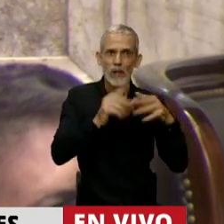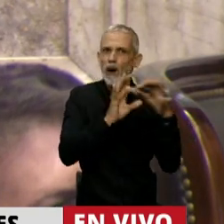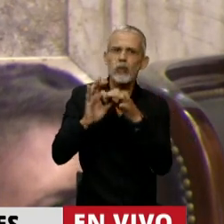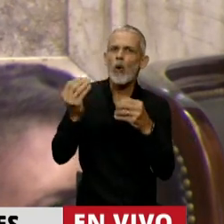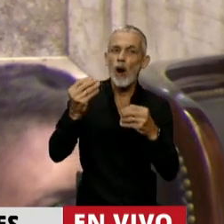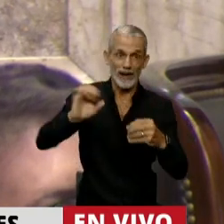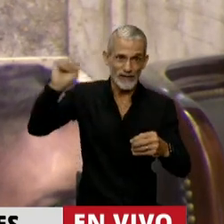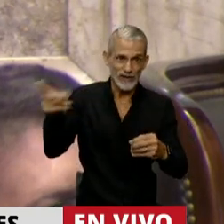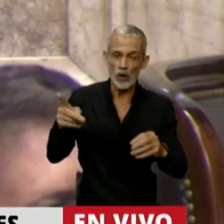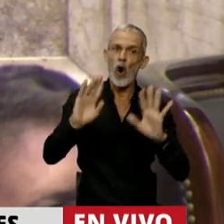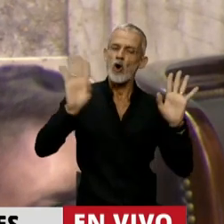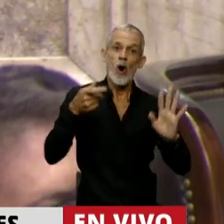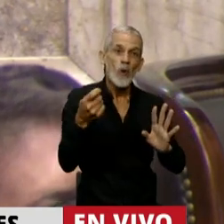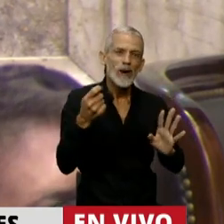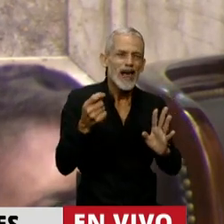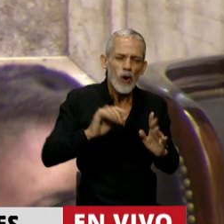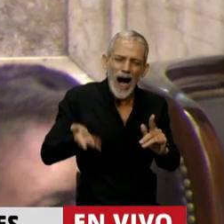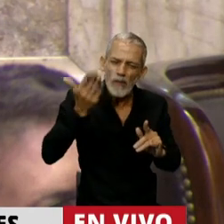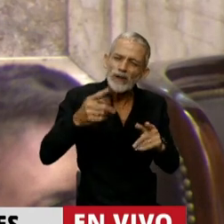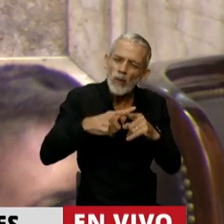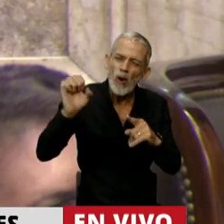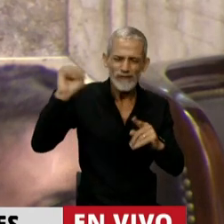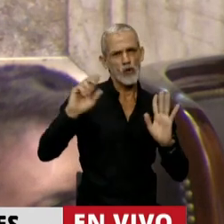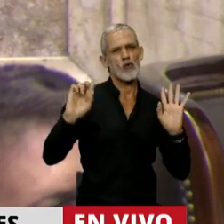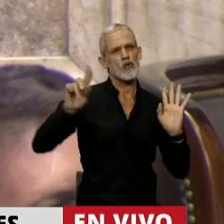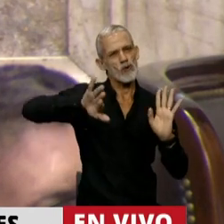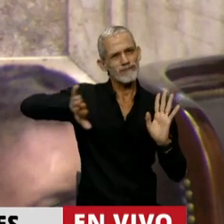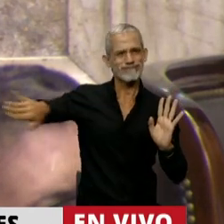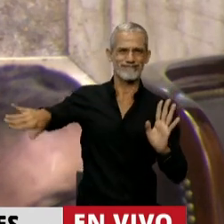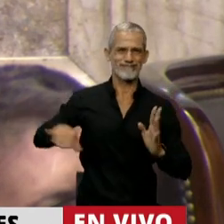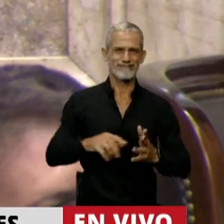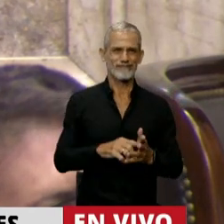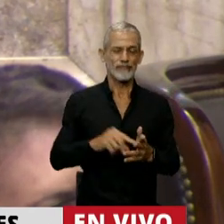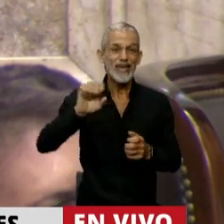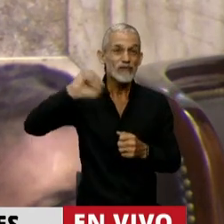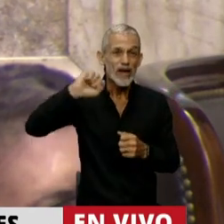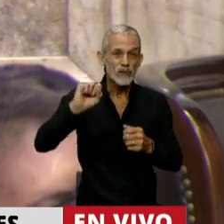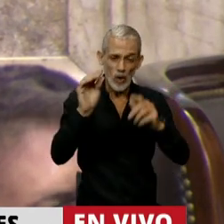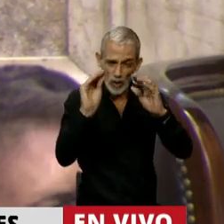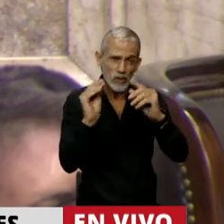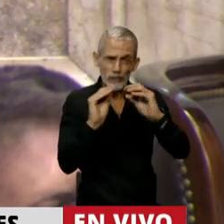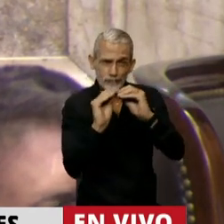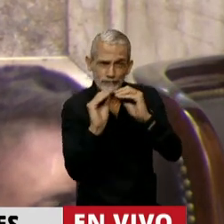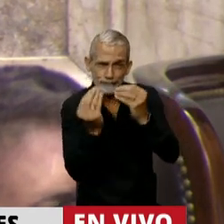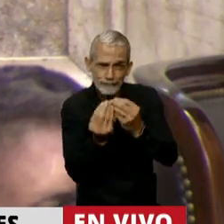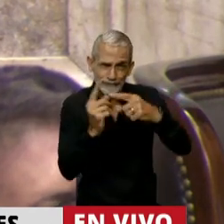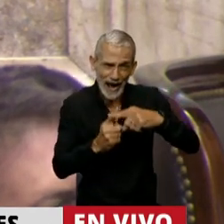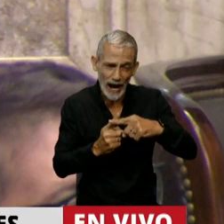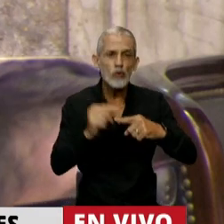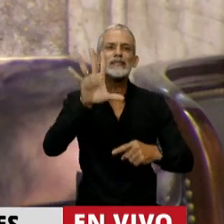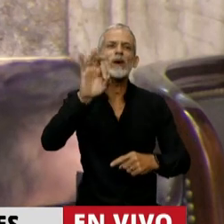y a los jubilados les dicen, no, por la inflación no. Está proyectada la inflación un 50% para el año que